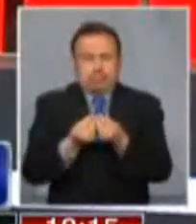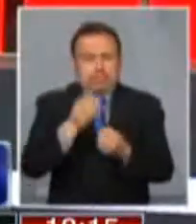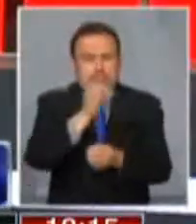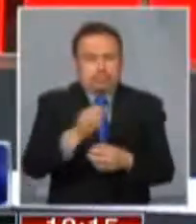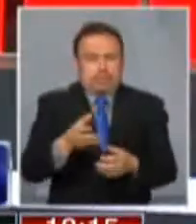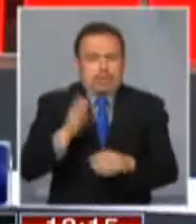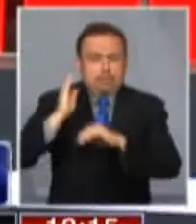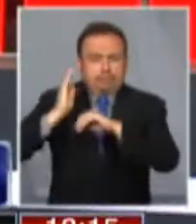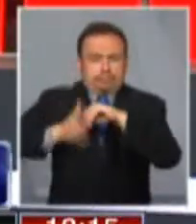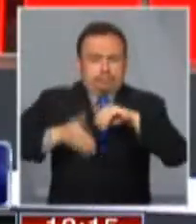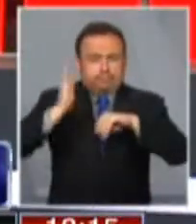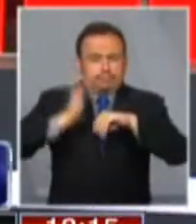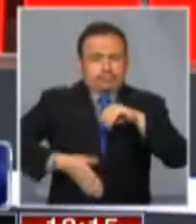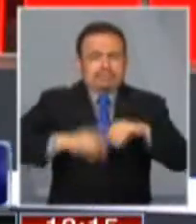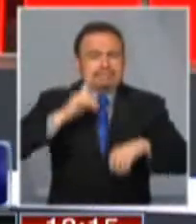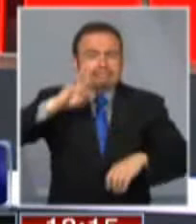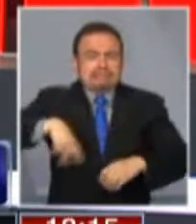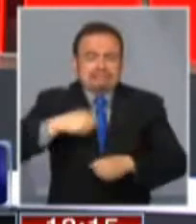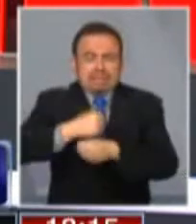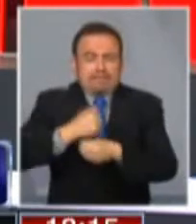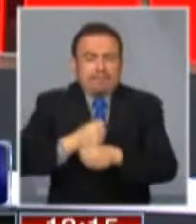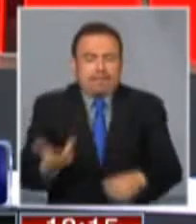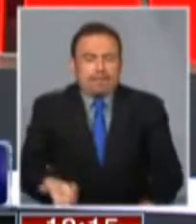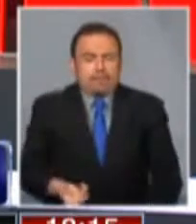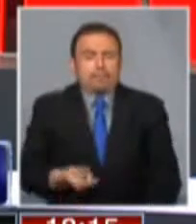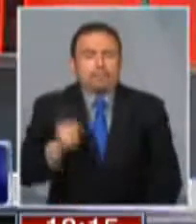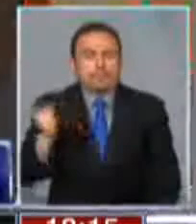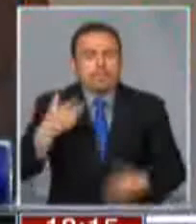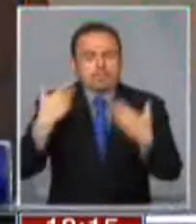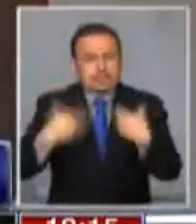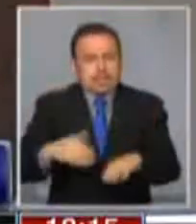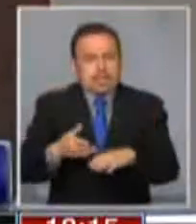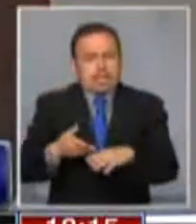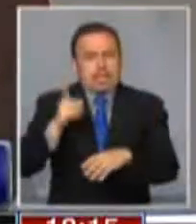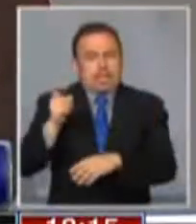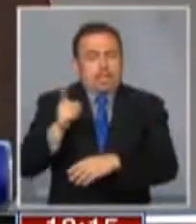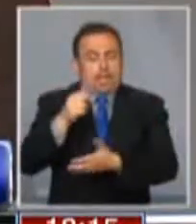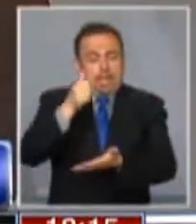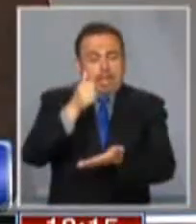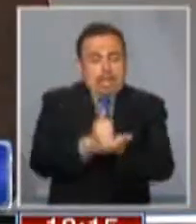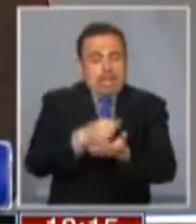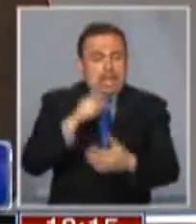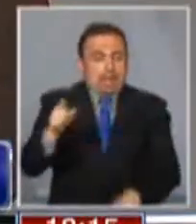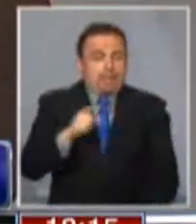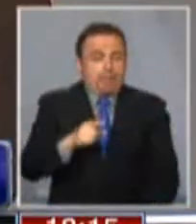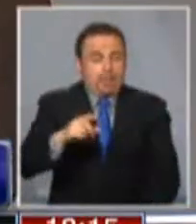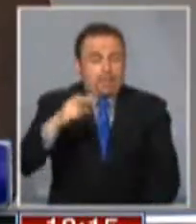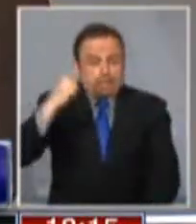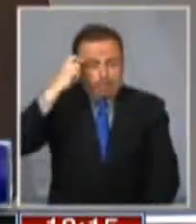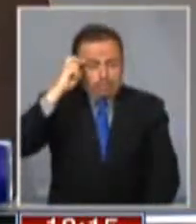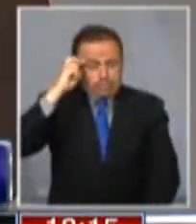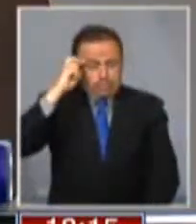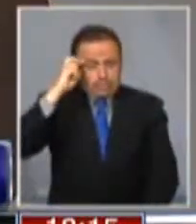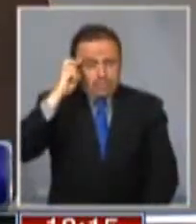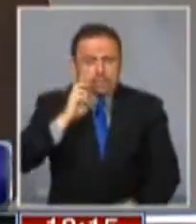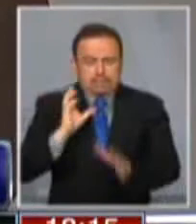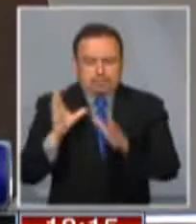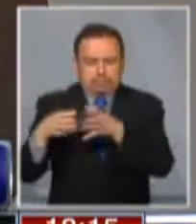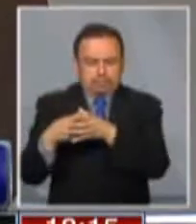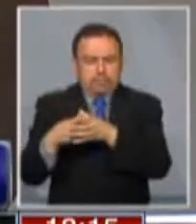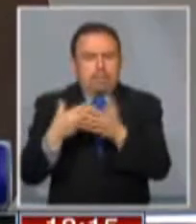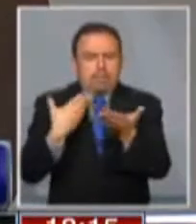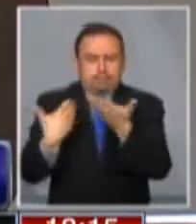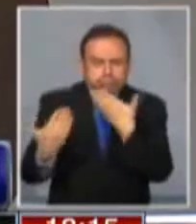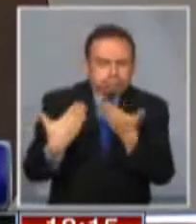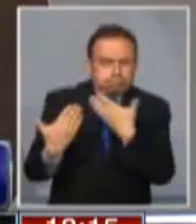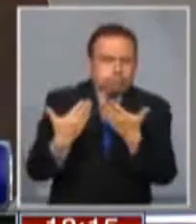¿ustedes participaron de los cabildos comunales que realizó la alcaldesa? Mira, nosotros siempre hemos participado de todas las